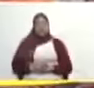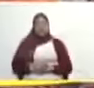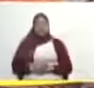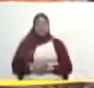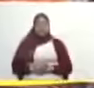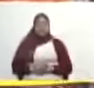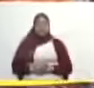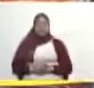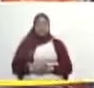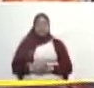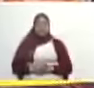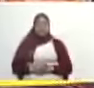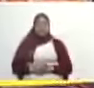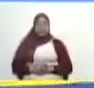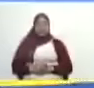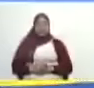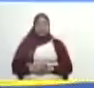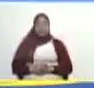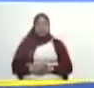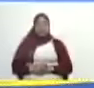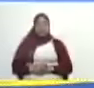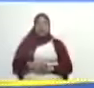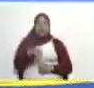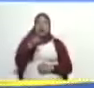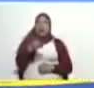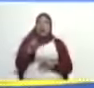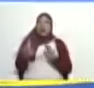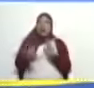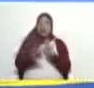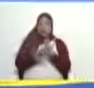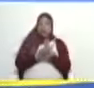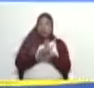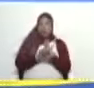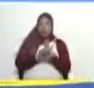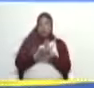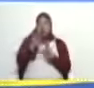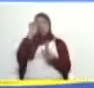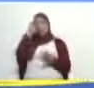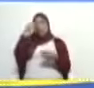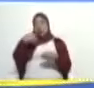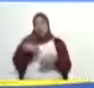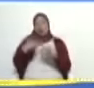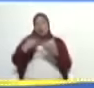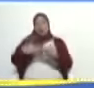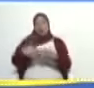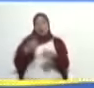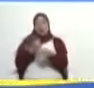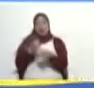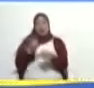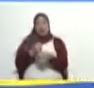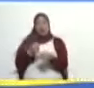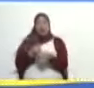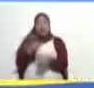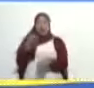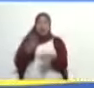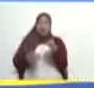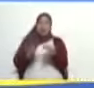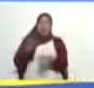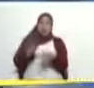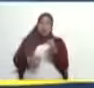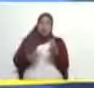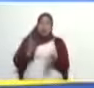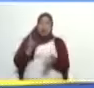Sí, presidente, le decía que esta ley va a captar los aportes de los empleadores para justamente, como usted lo